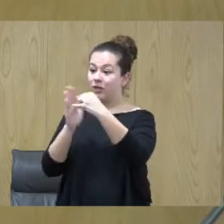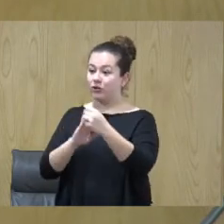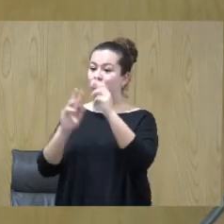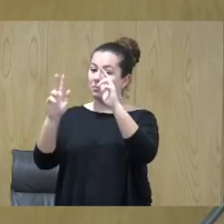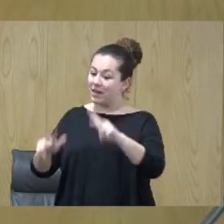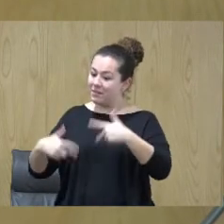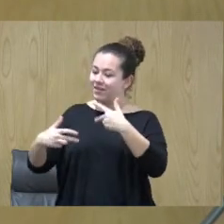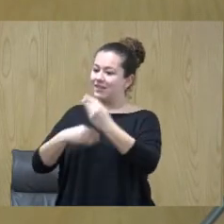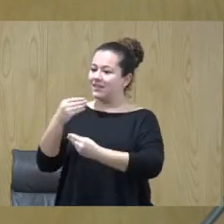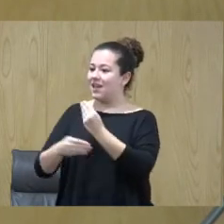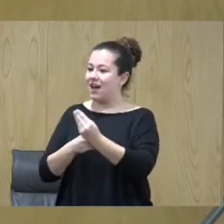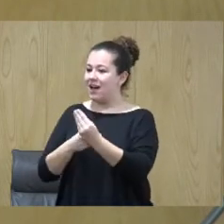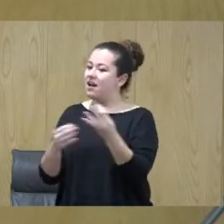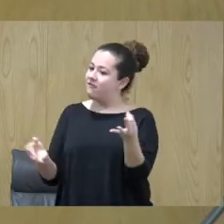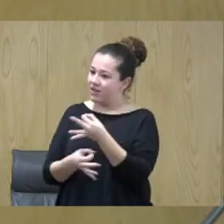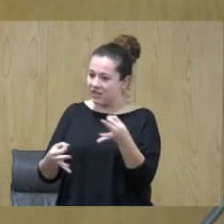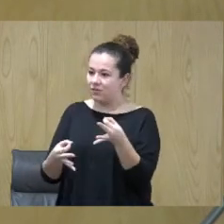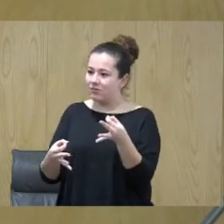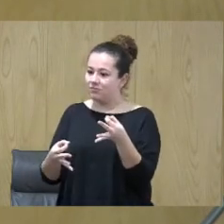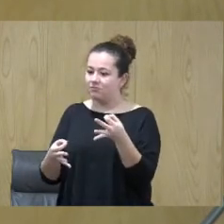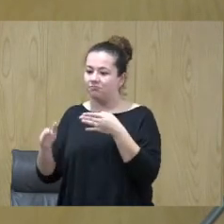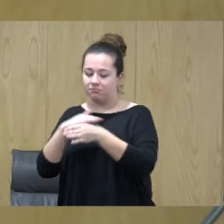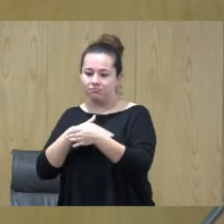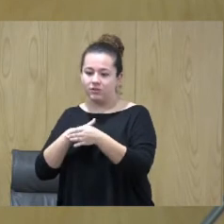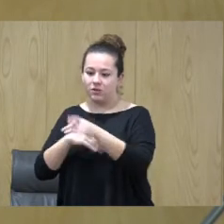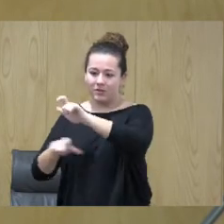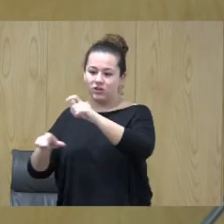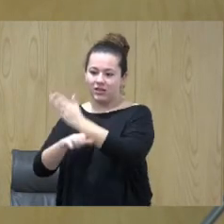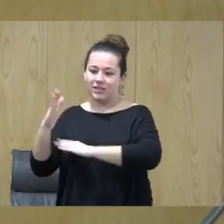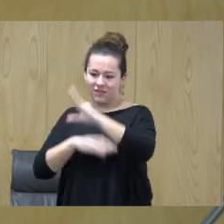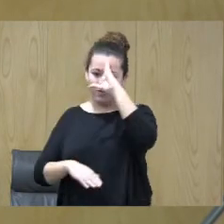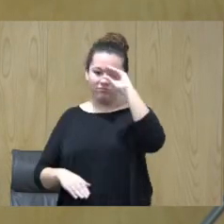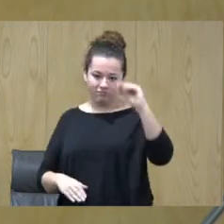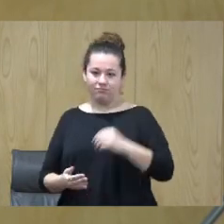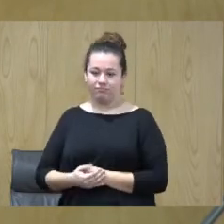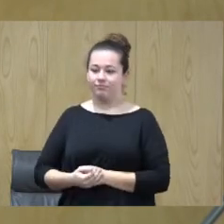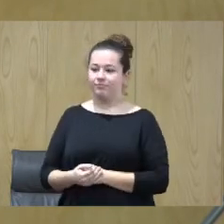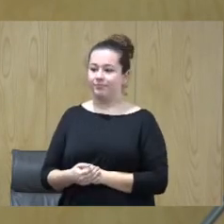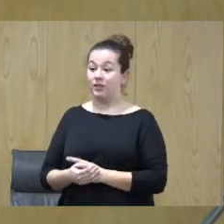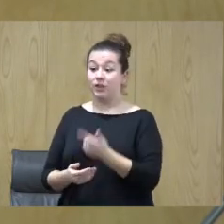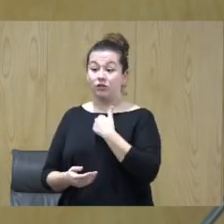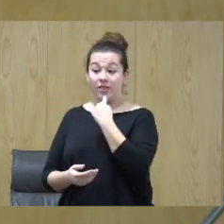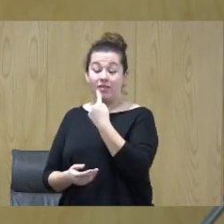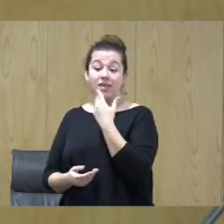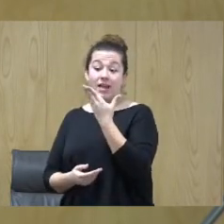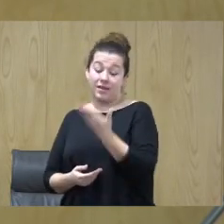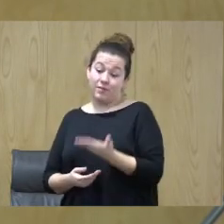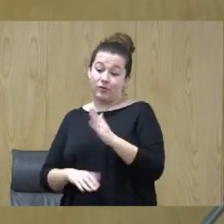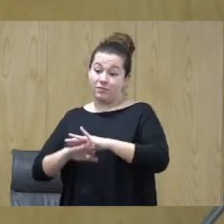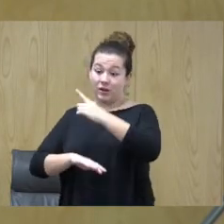que se haga efectivo ese derecho de acceso a la cultura de las personas con dificultades cognitivas. Y decía que es muy importante para nosotros